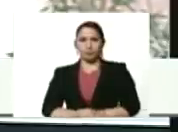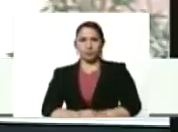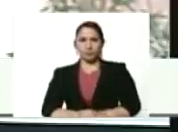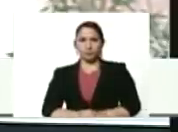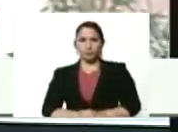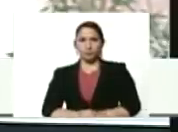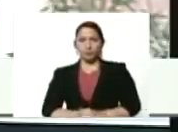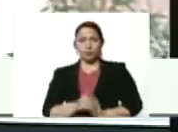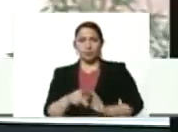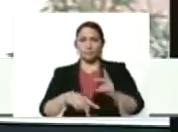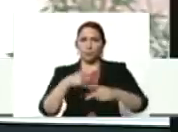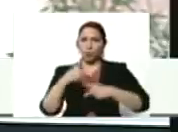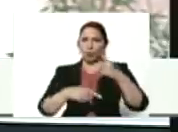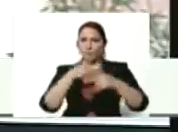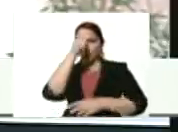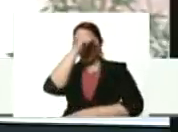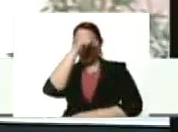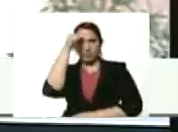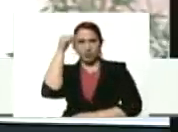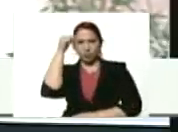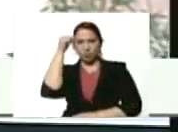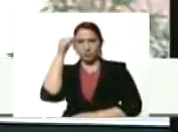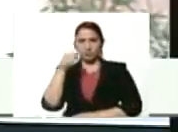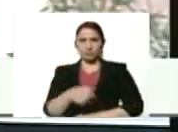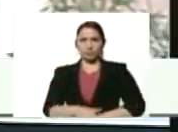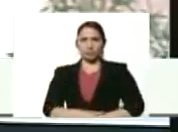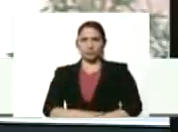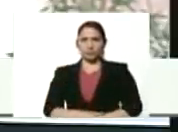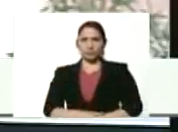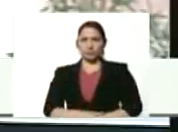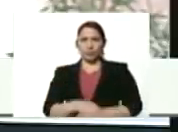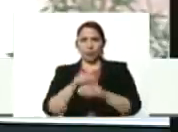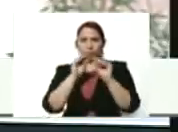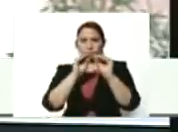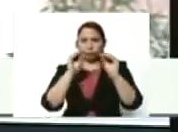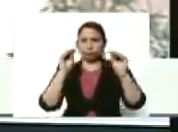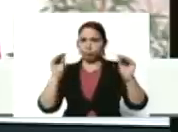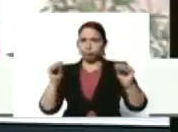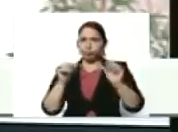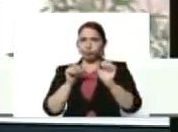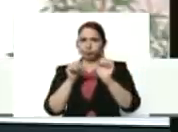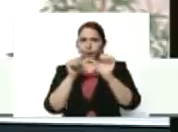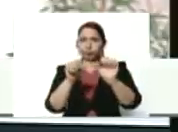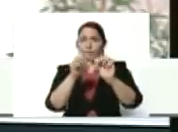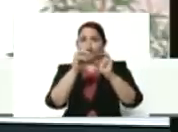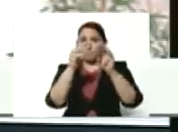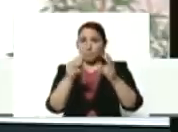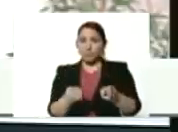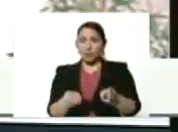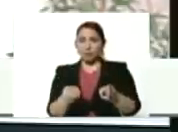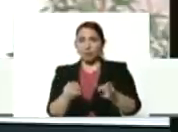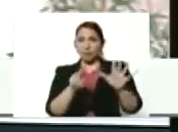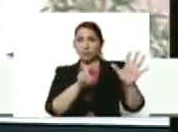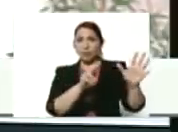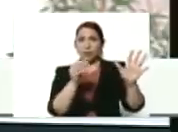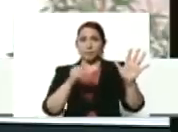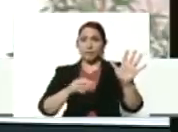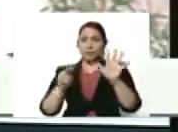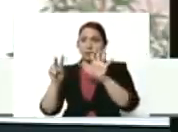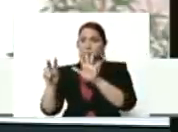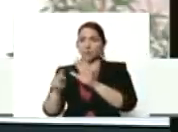Estos programas de los domingos, las alertas permanentes. Así que el método